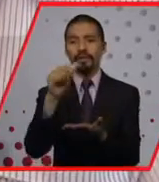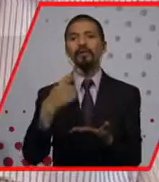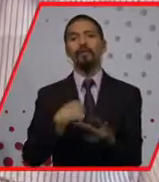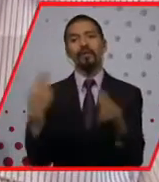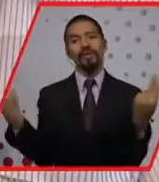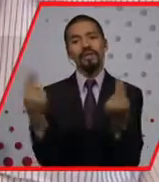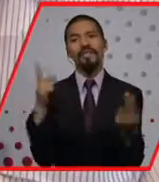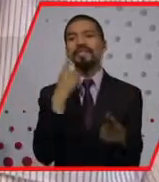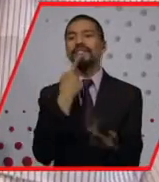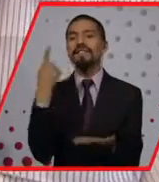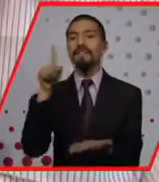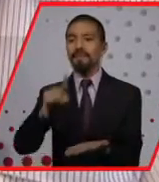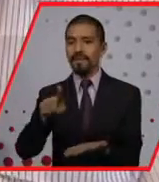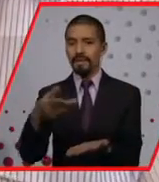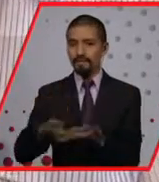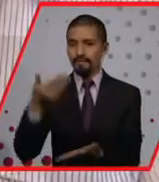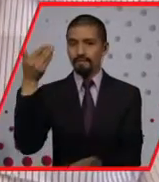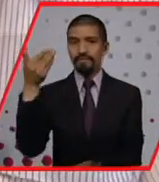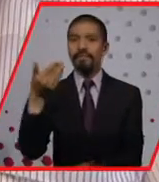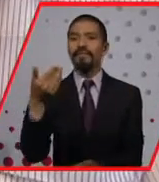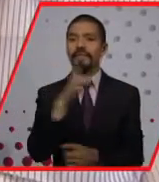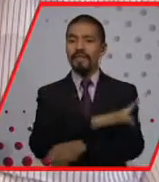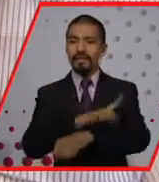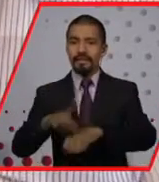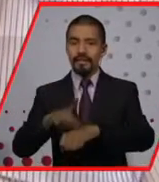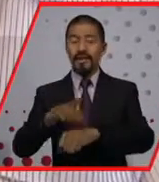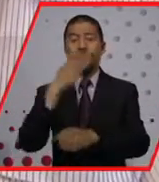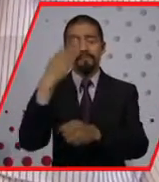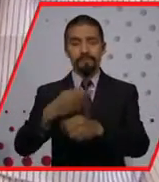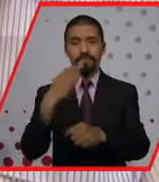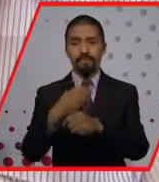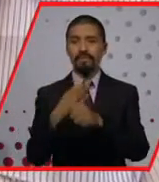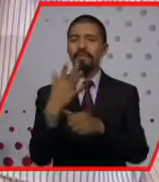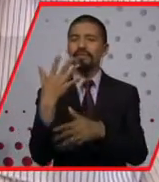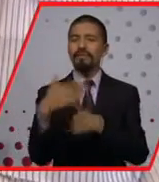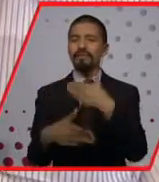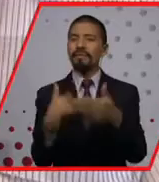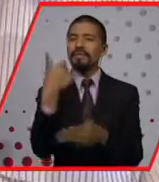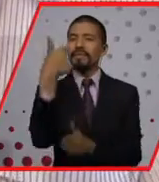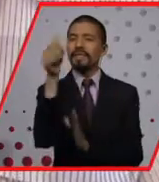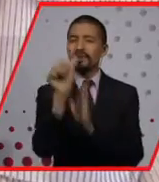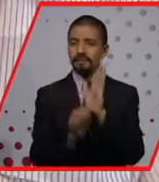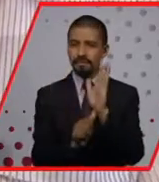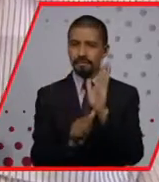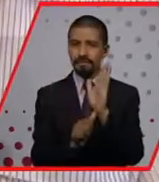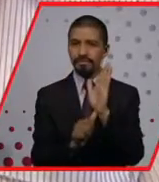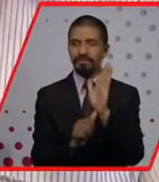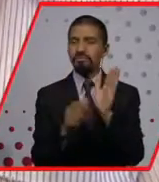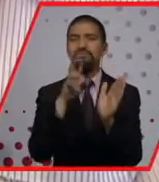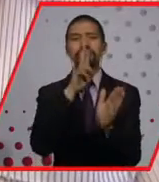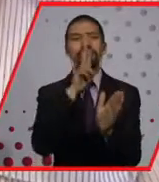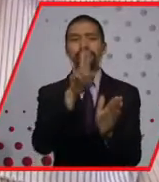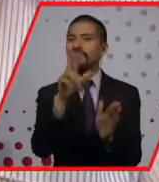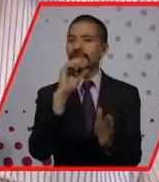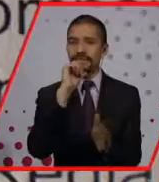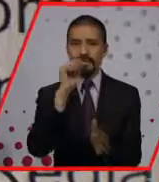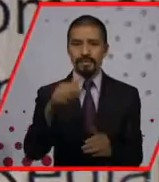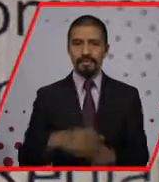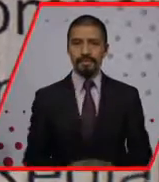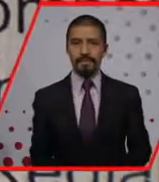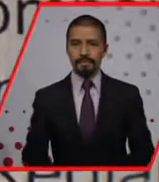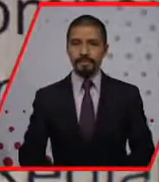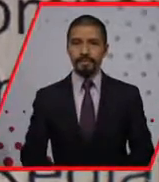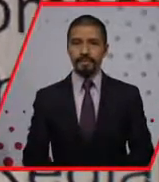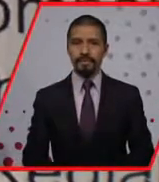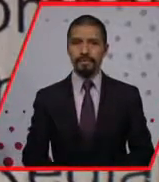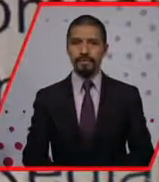hacer una demanda a la delegación, el cual hasta ahorita, ya después de 6 meses, no se me ha dado ninguna respuesta. Las autoridades